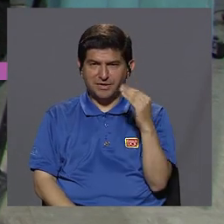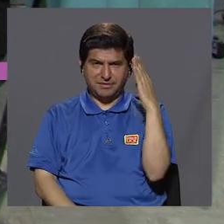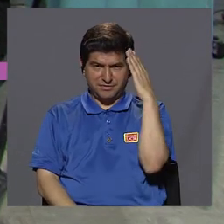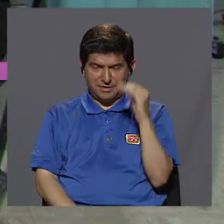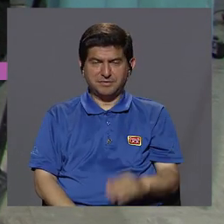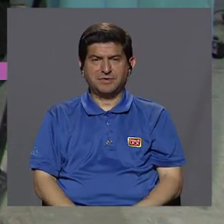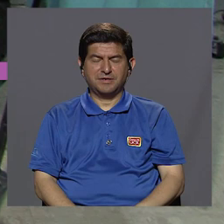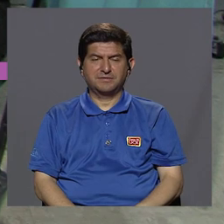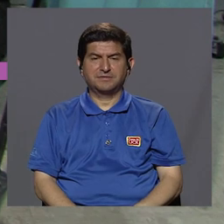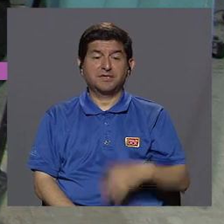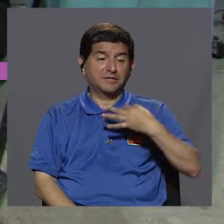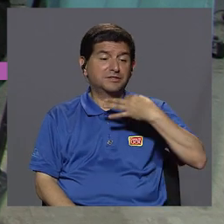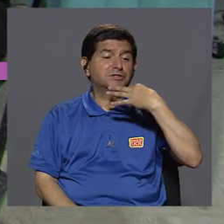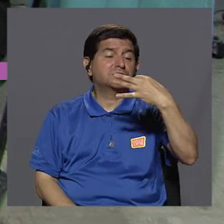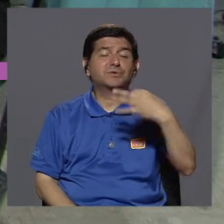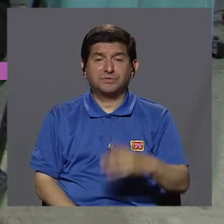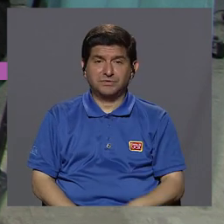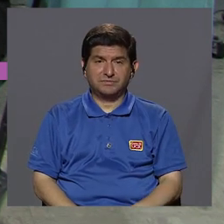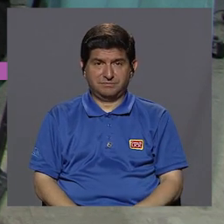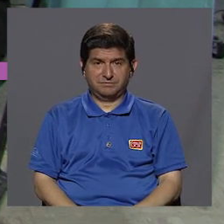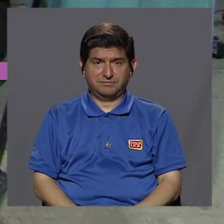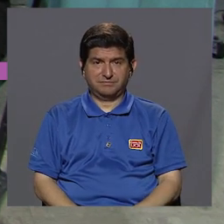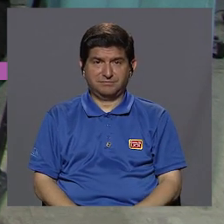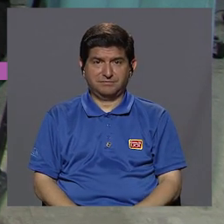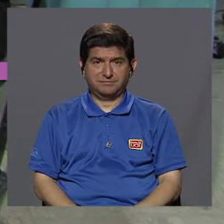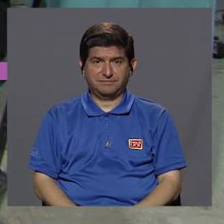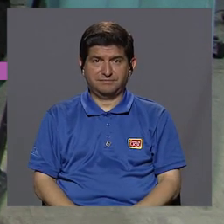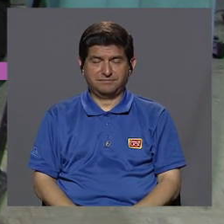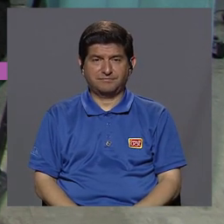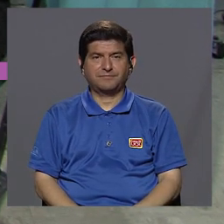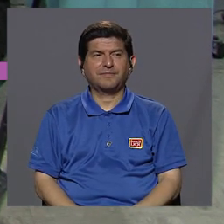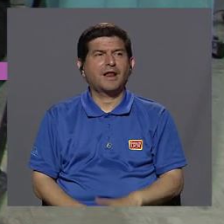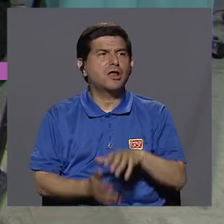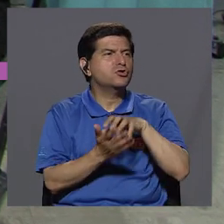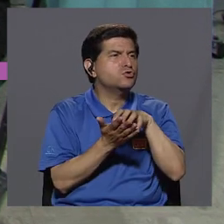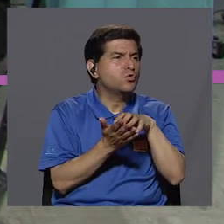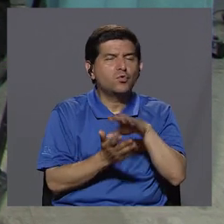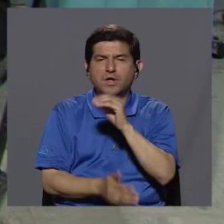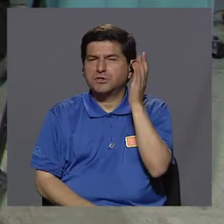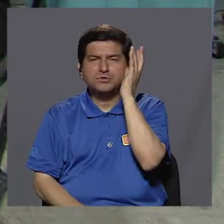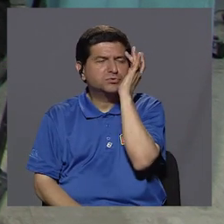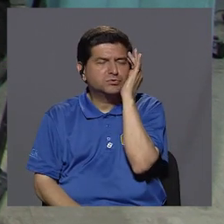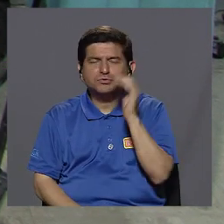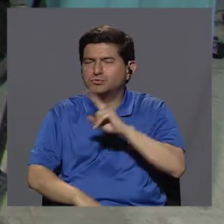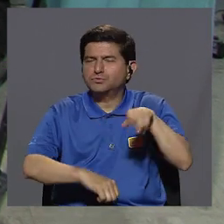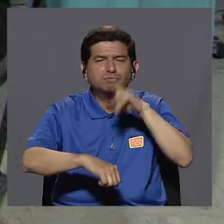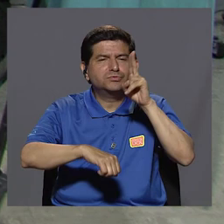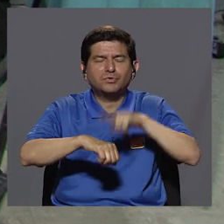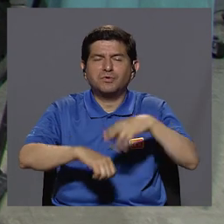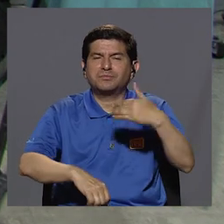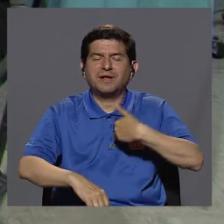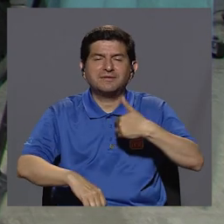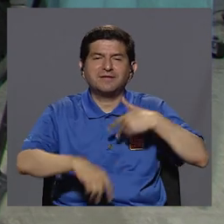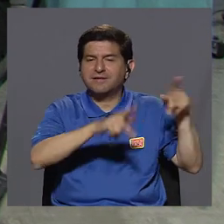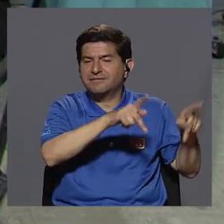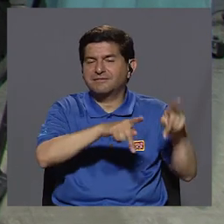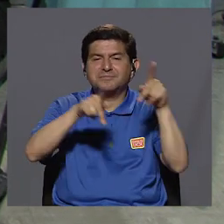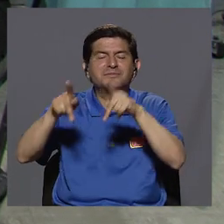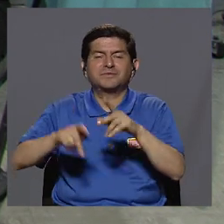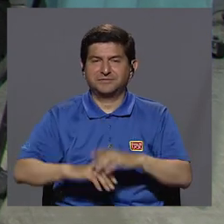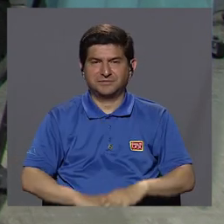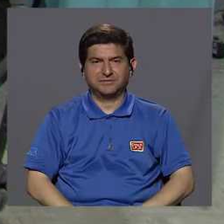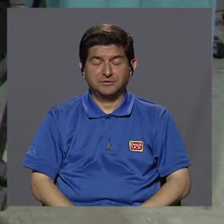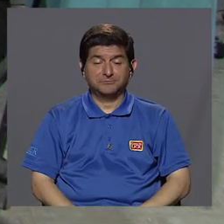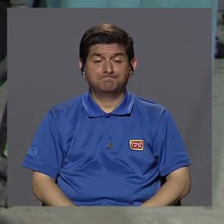verdad de ustedes acá todos los días tal vez que son como las dudas o las preocupaciones más comunes que puedan tener los pacientes